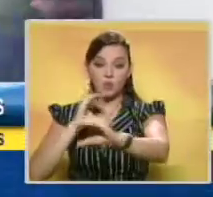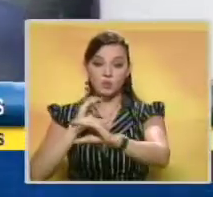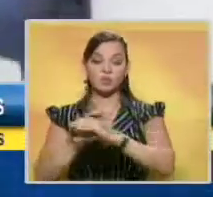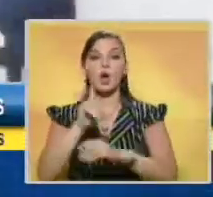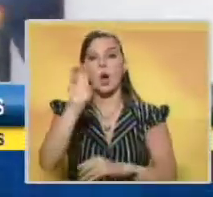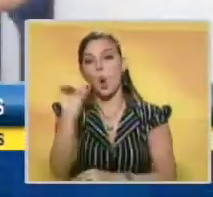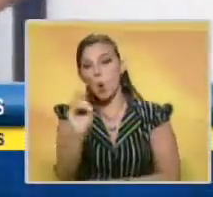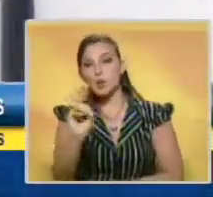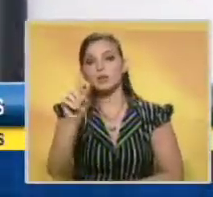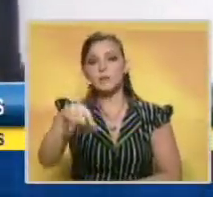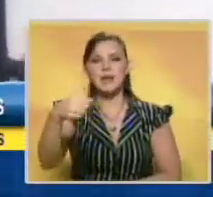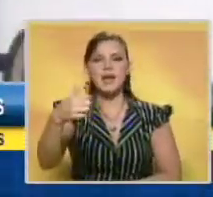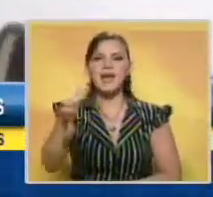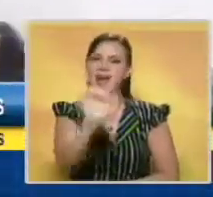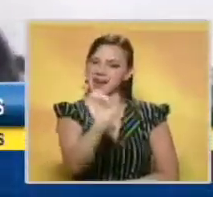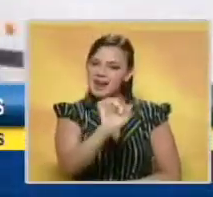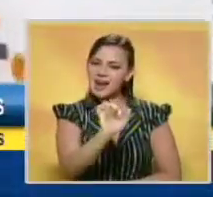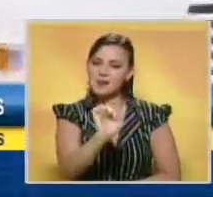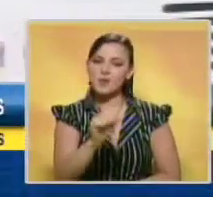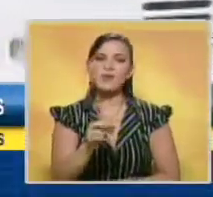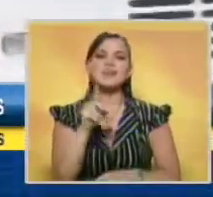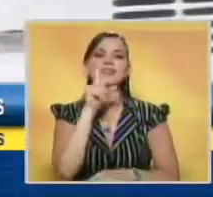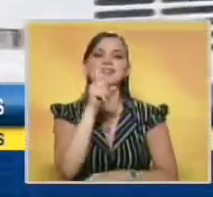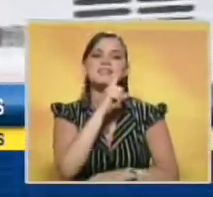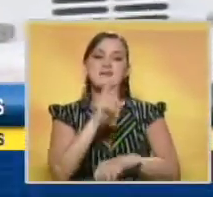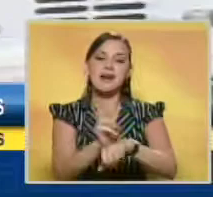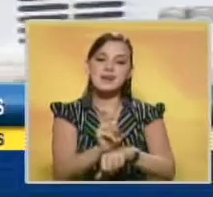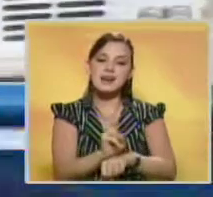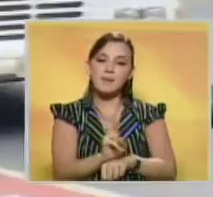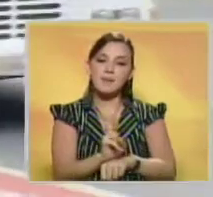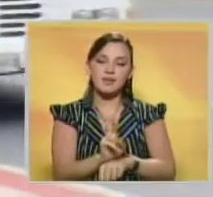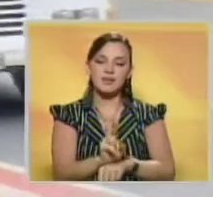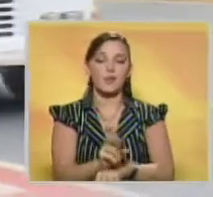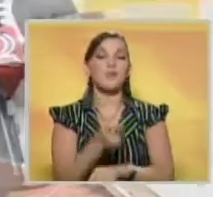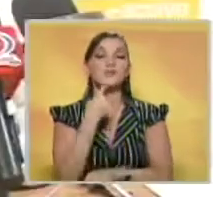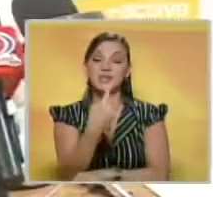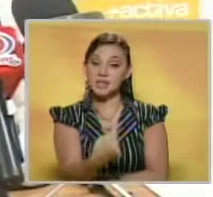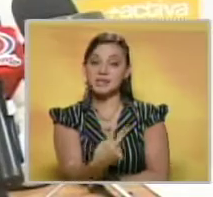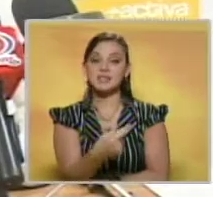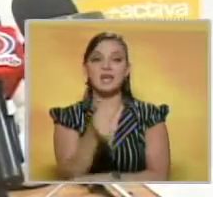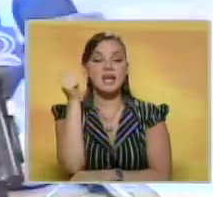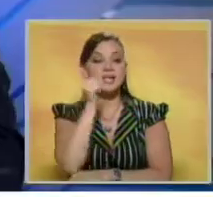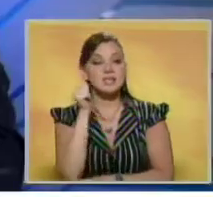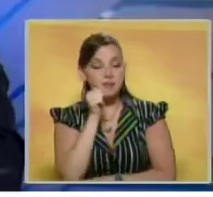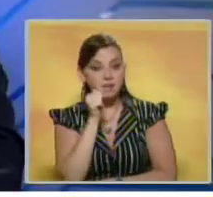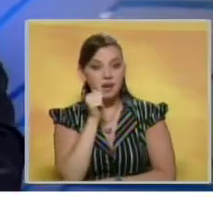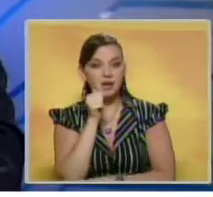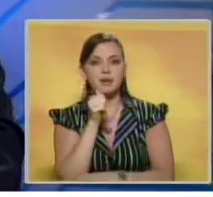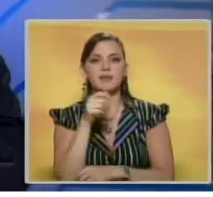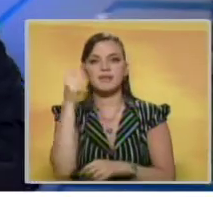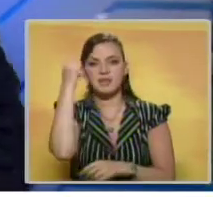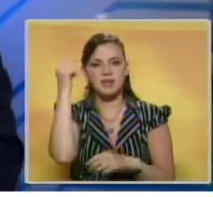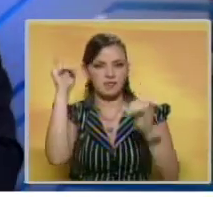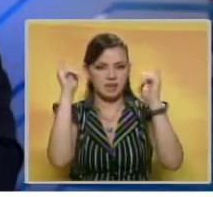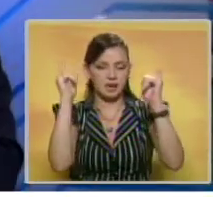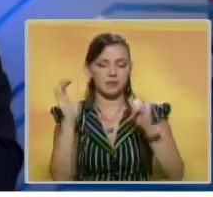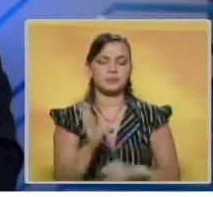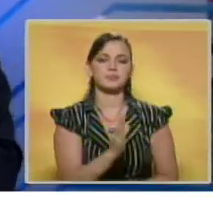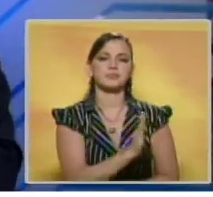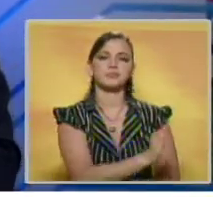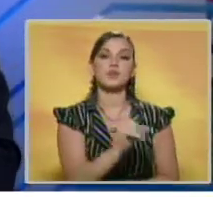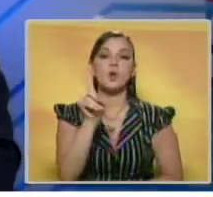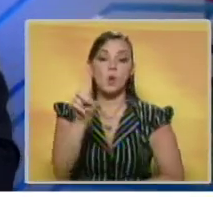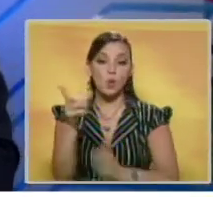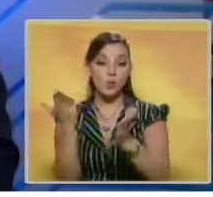como rapiditos. Tendrá el mismo precio en horario nocturno, fines de semana y feriados. Una estudiante de